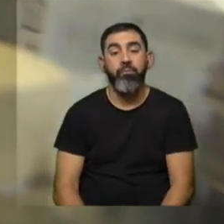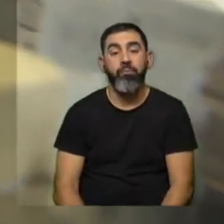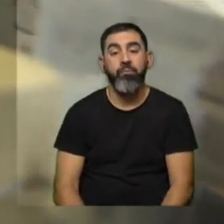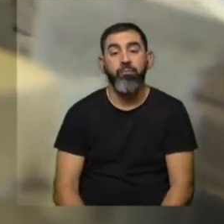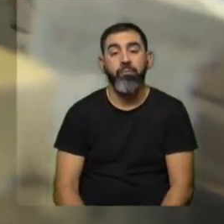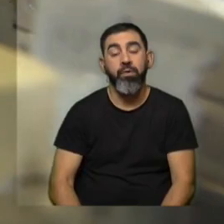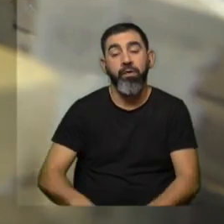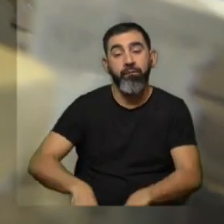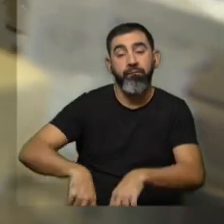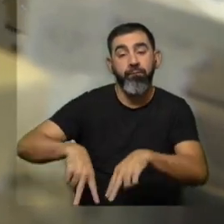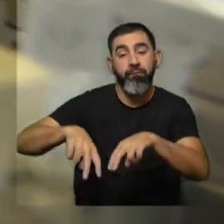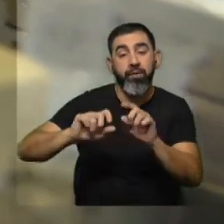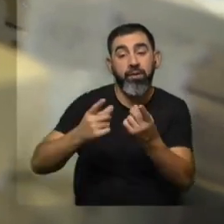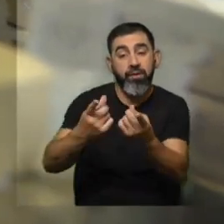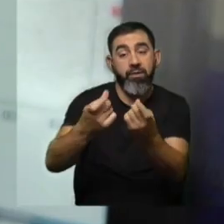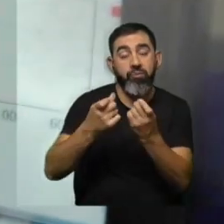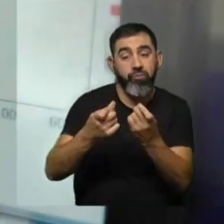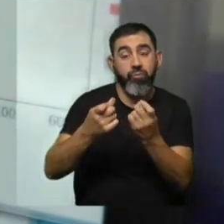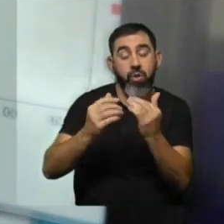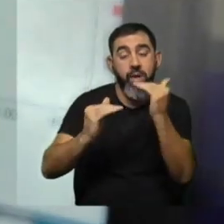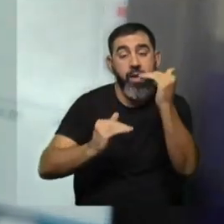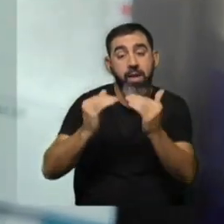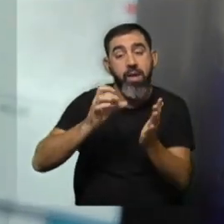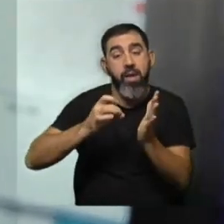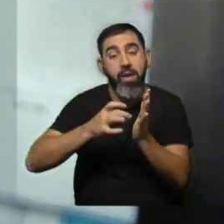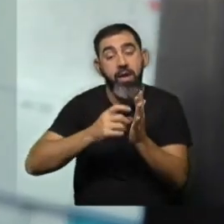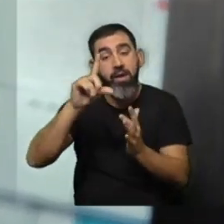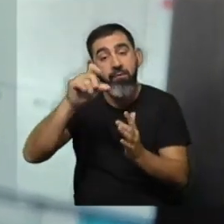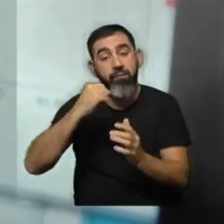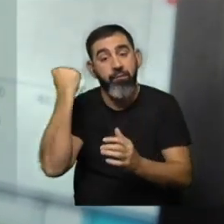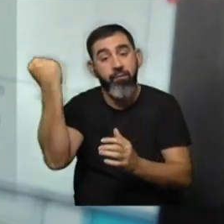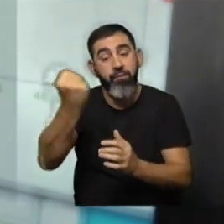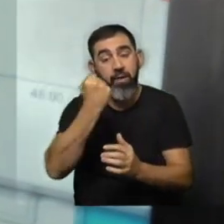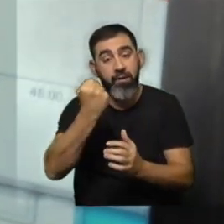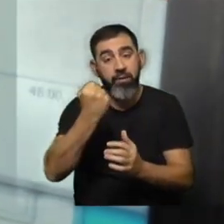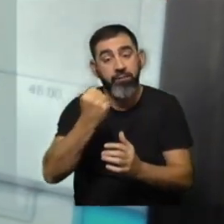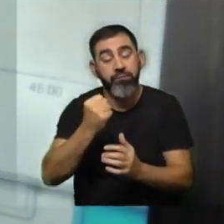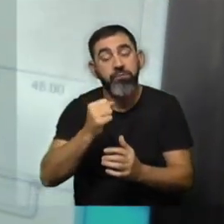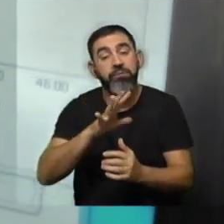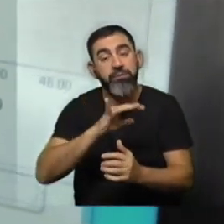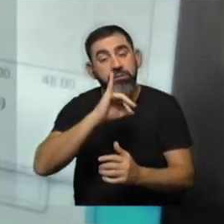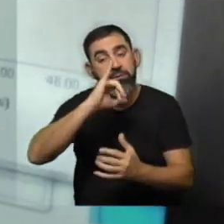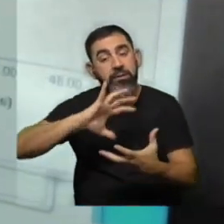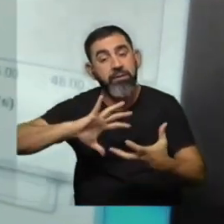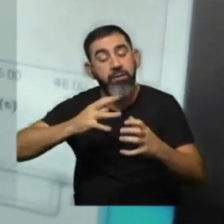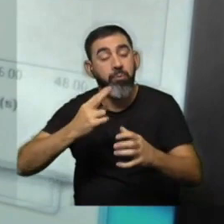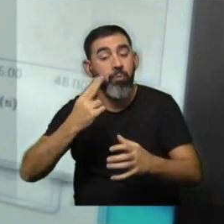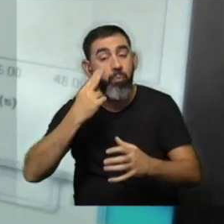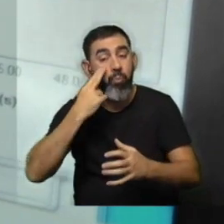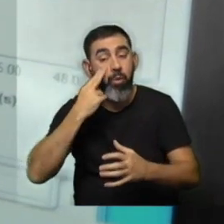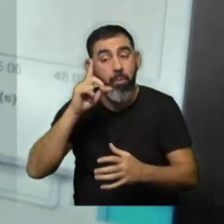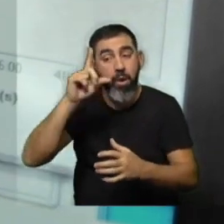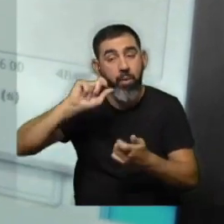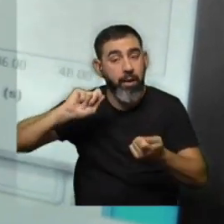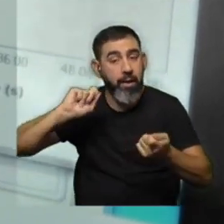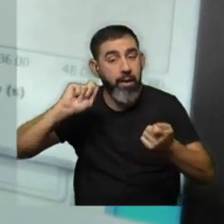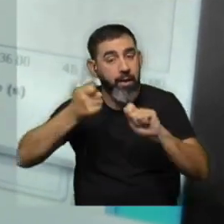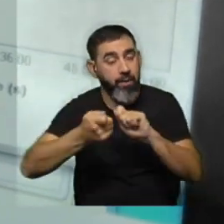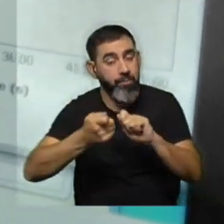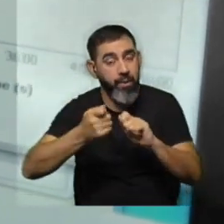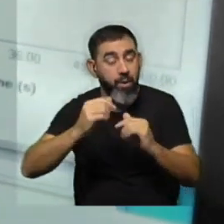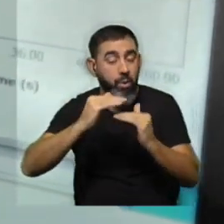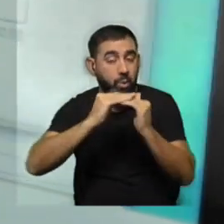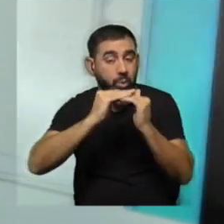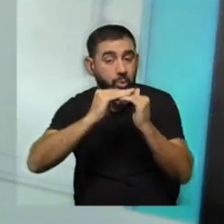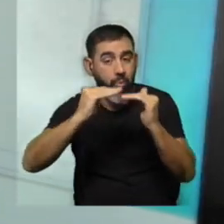En investigación necesitamos estos niveles de calidad de agua importantes. El hecho de que hubiera una crisis, un problema en el cual cambiaron los parámetros